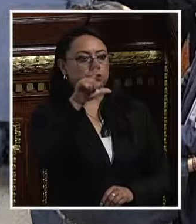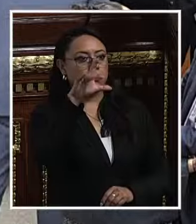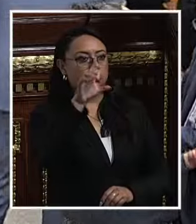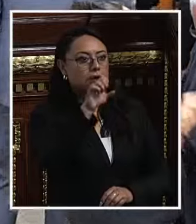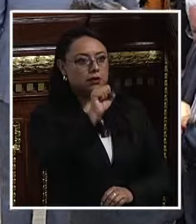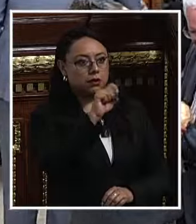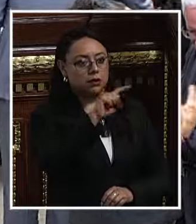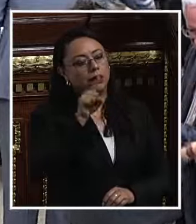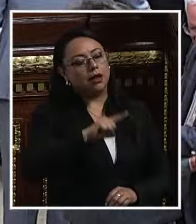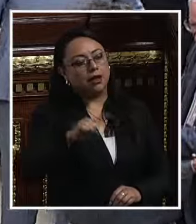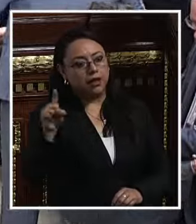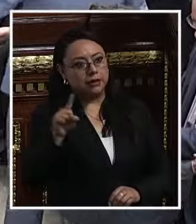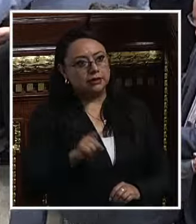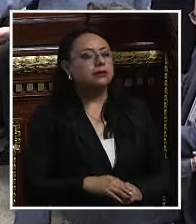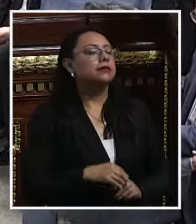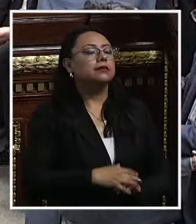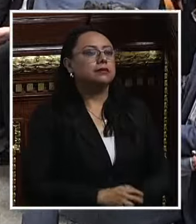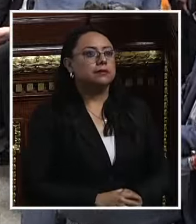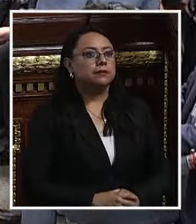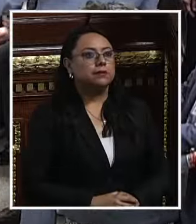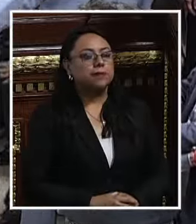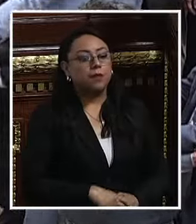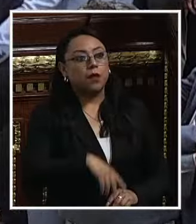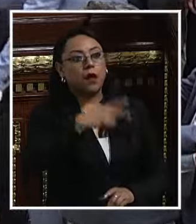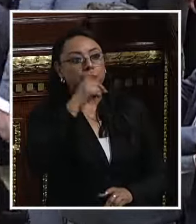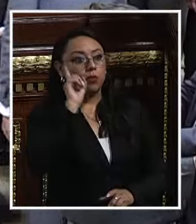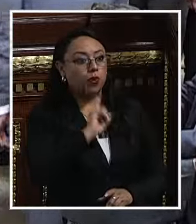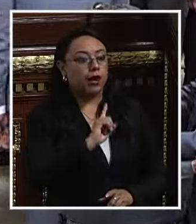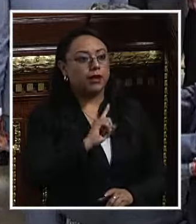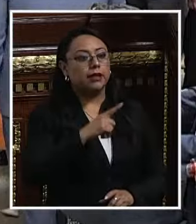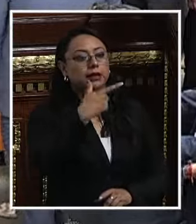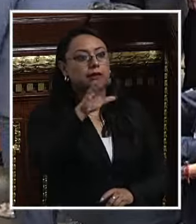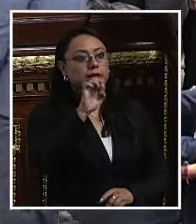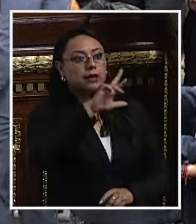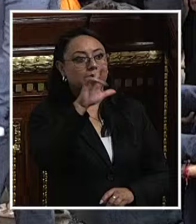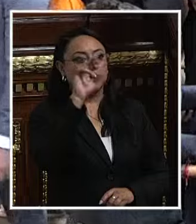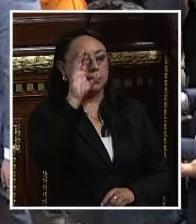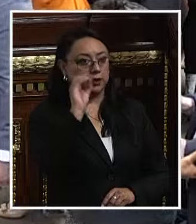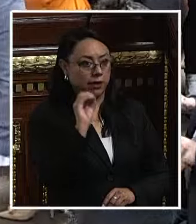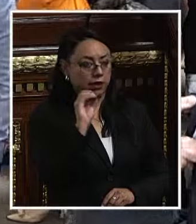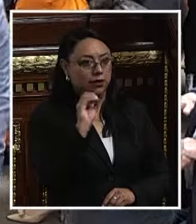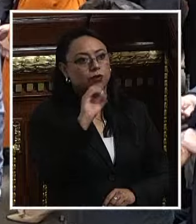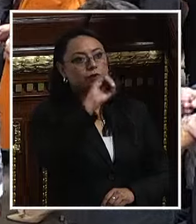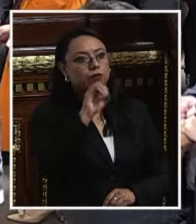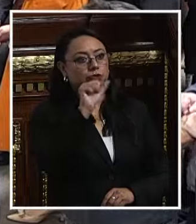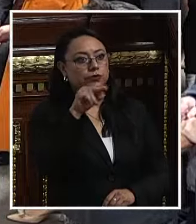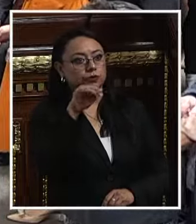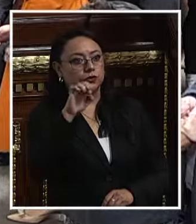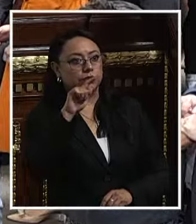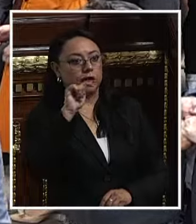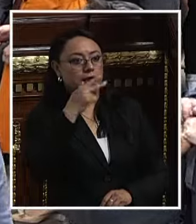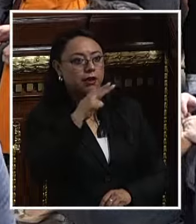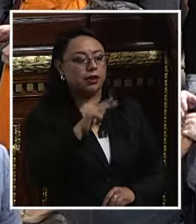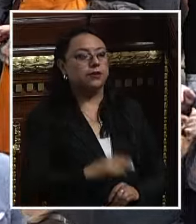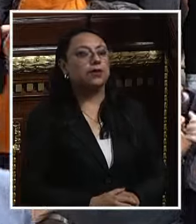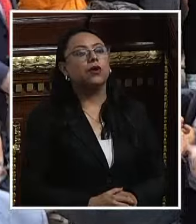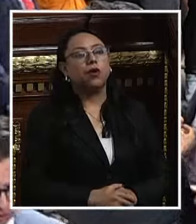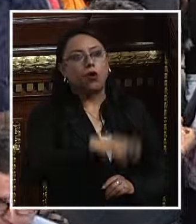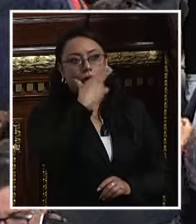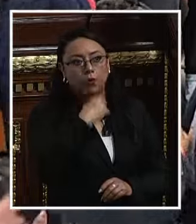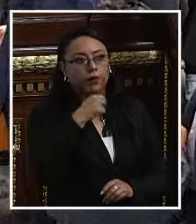Guerrero Maya Janet Elizabeth. Guijosa Hernández César Emilio.